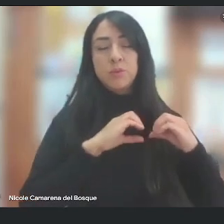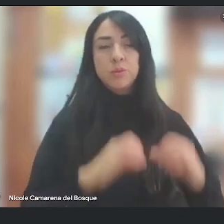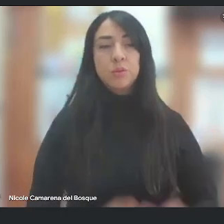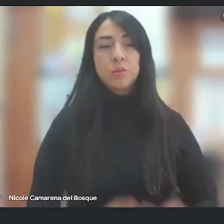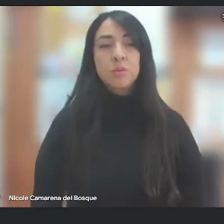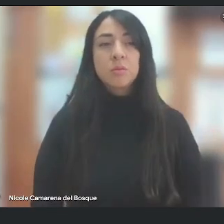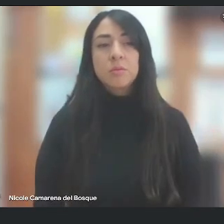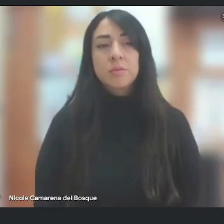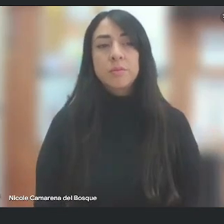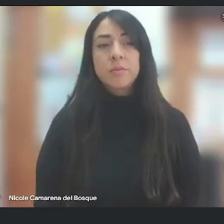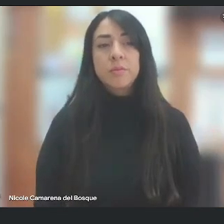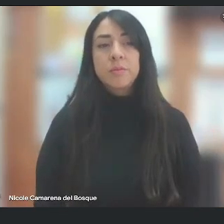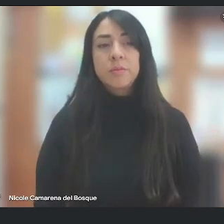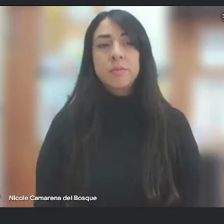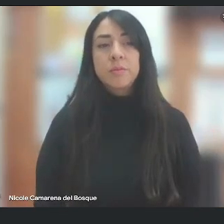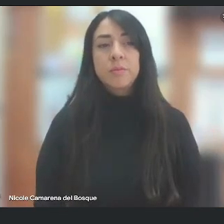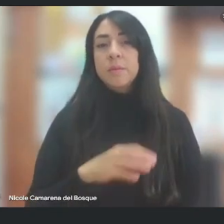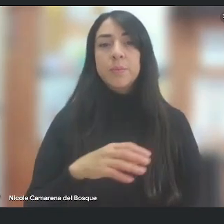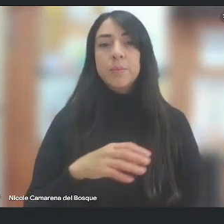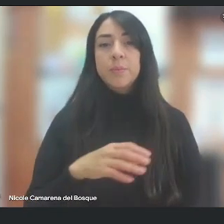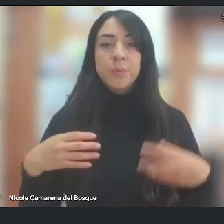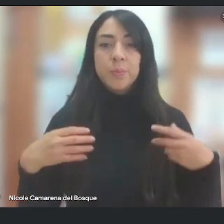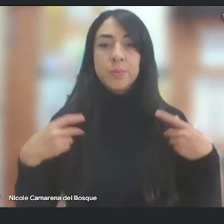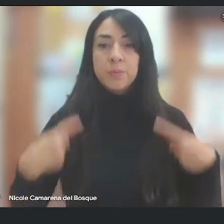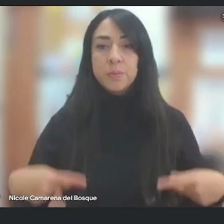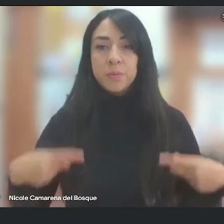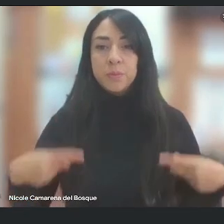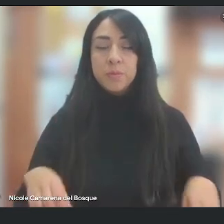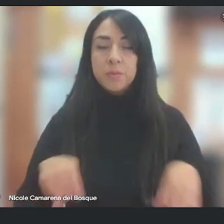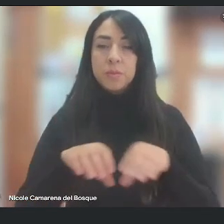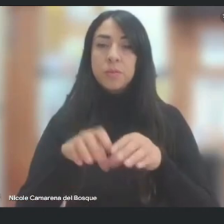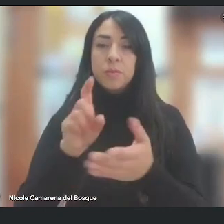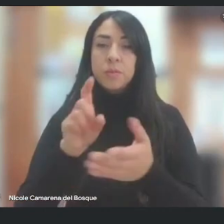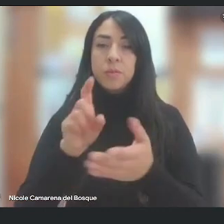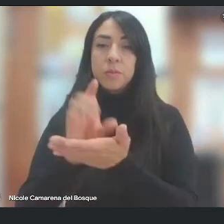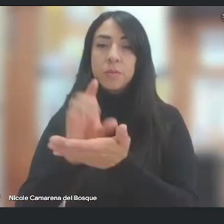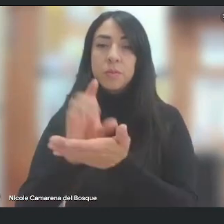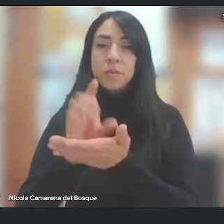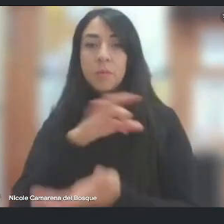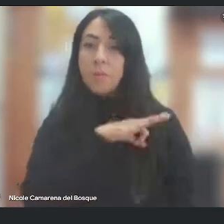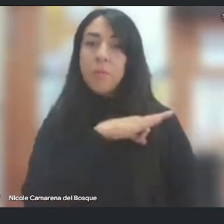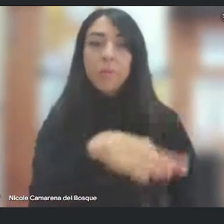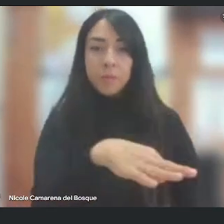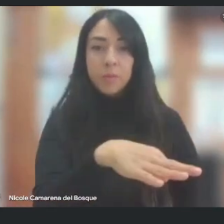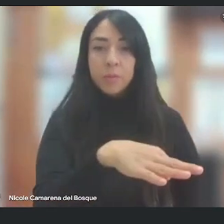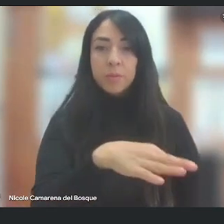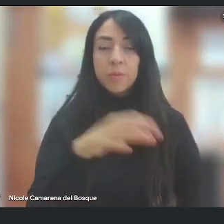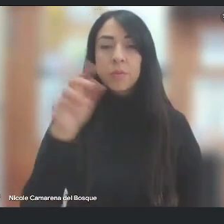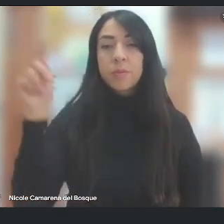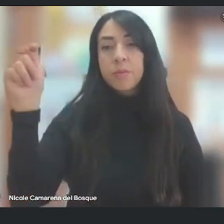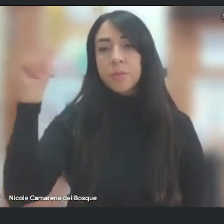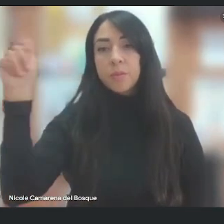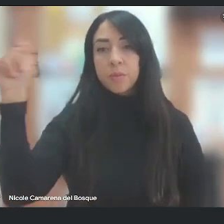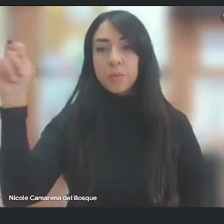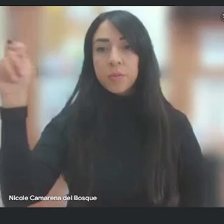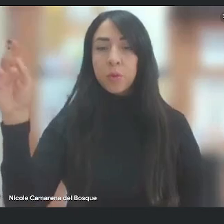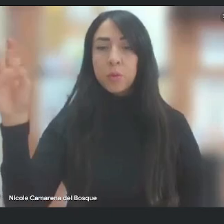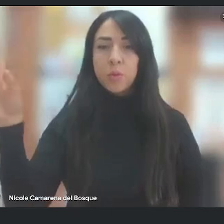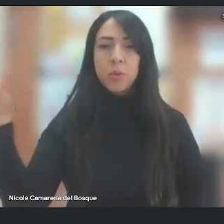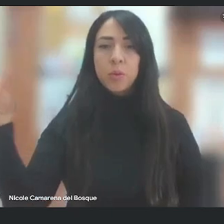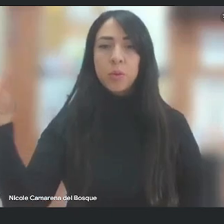manera libre y sin presiones. Hay personas con alguna discapacidad